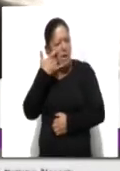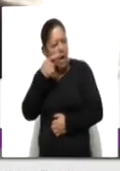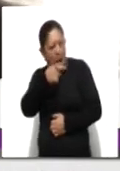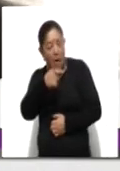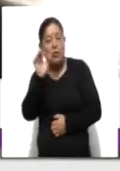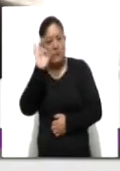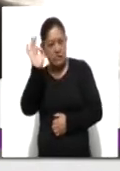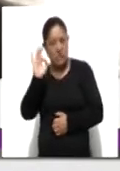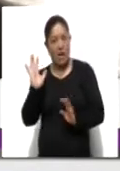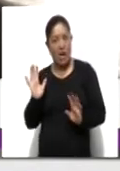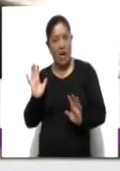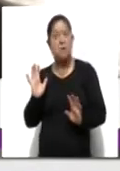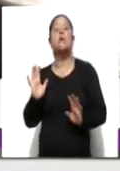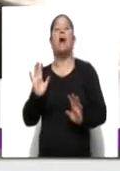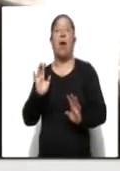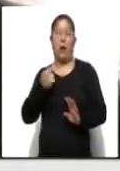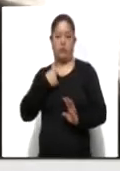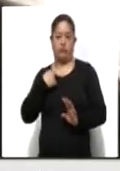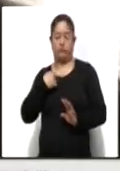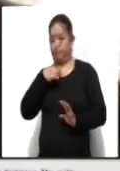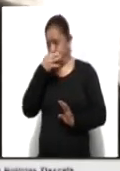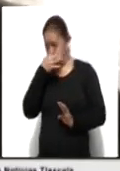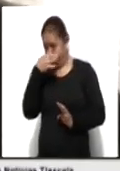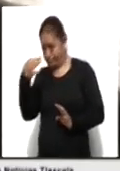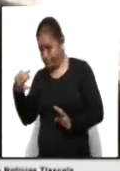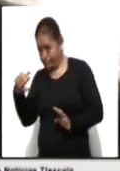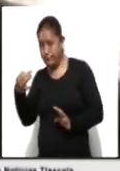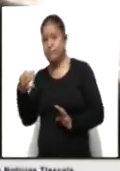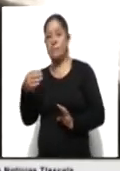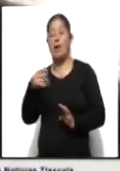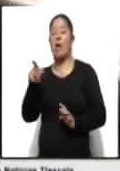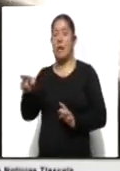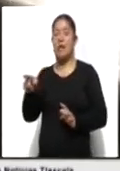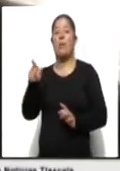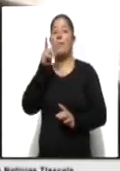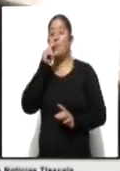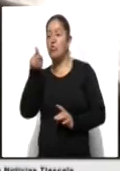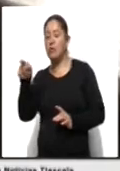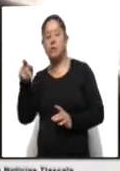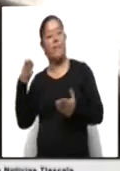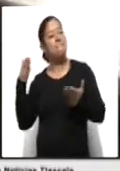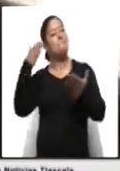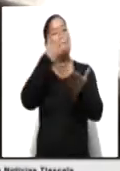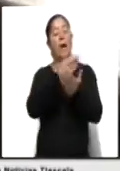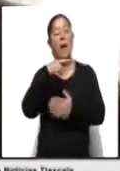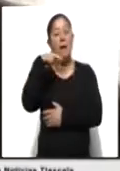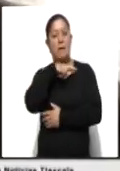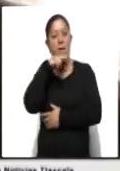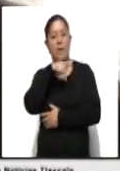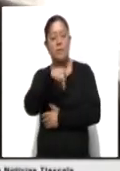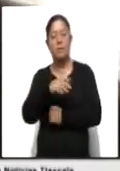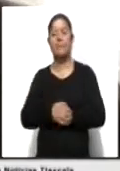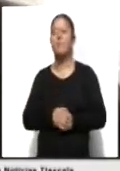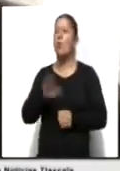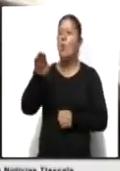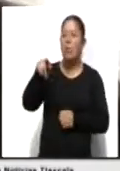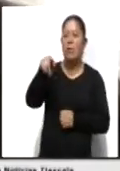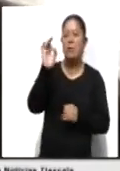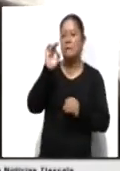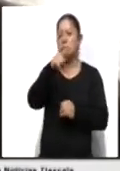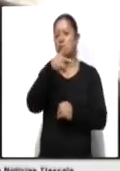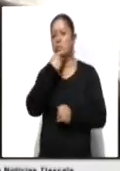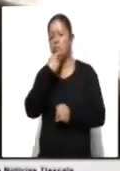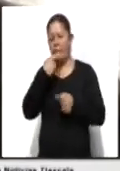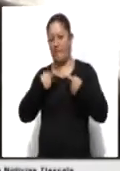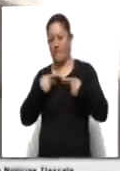de alguna persona que anda haciendo frecuentemente rondines sobre las escuelas, que nos